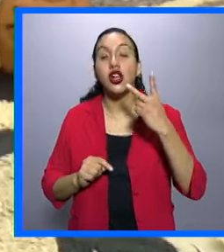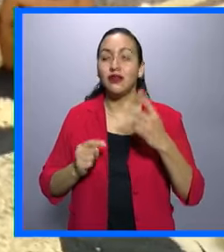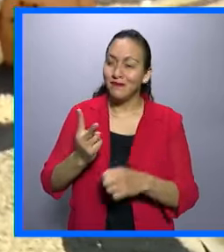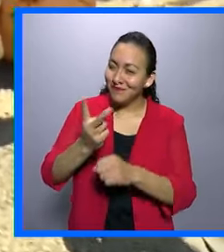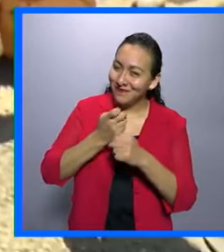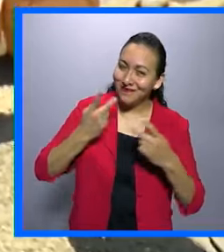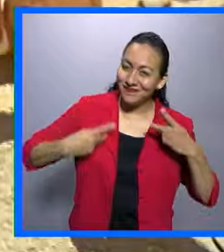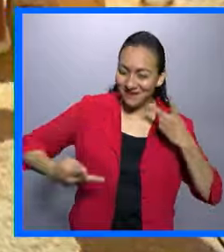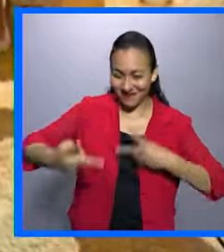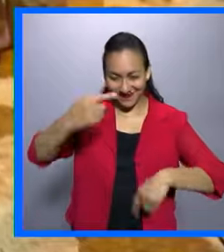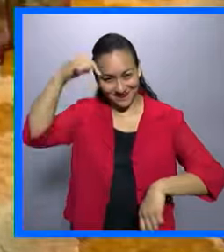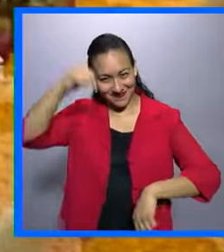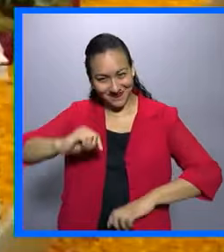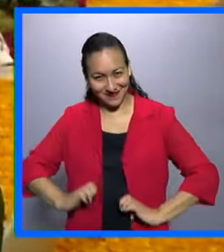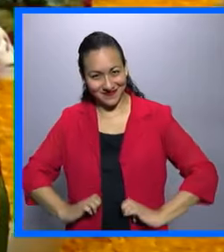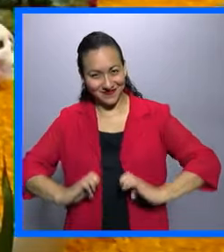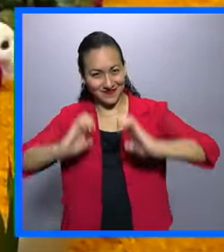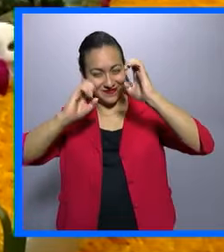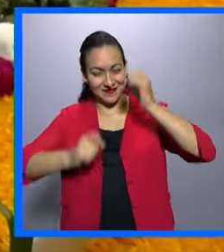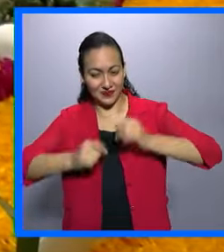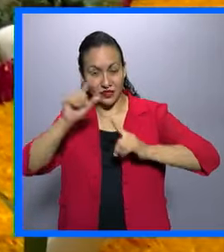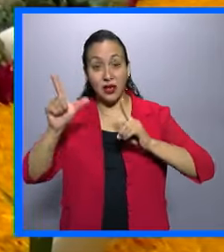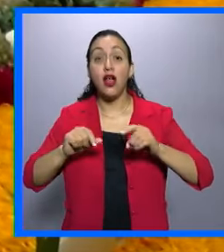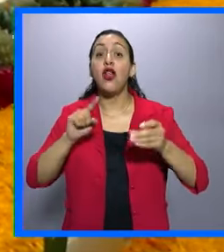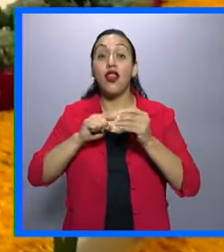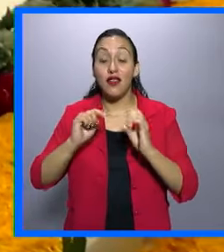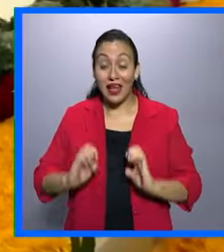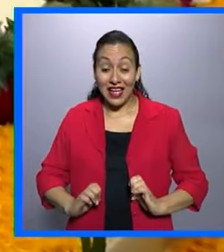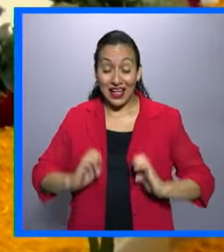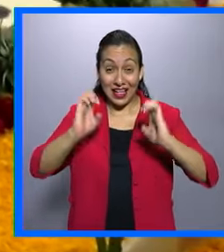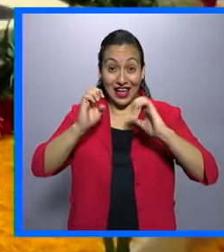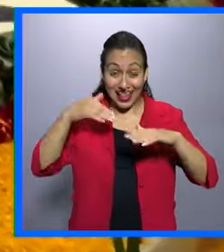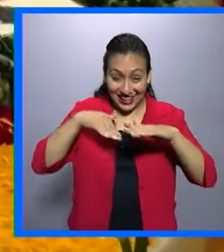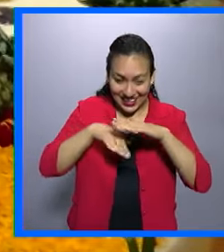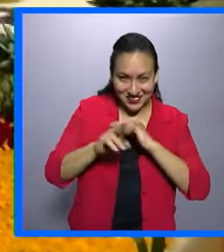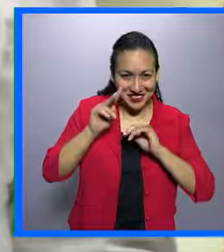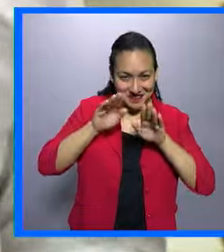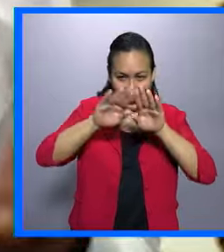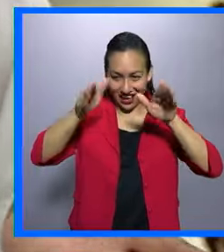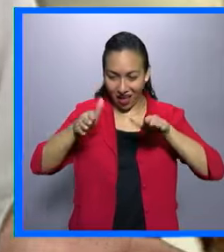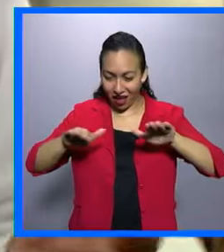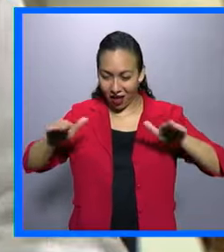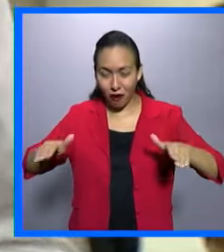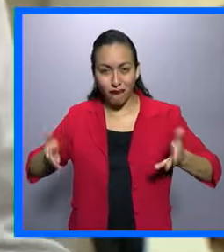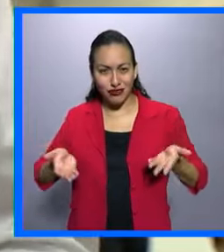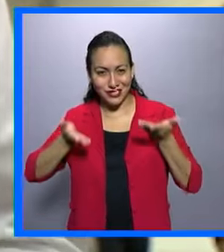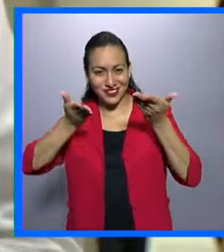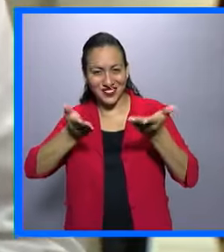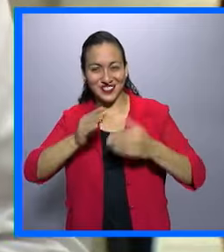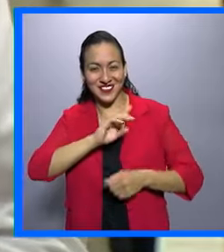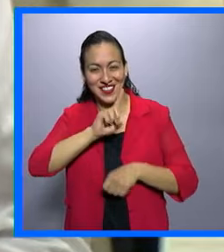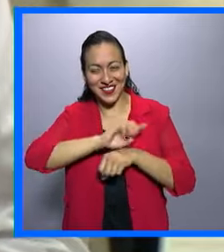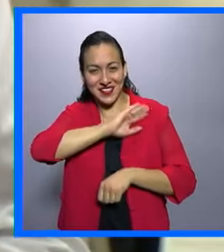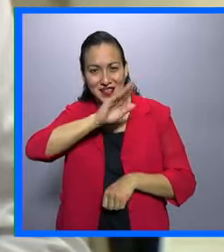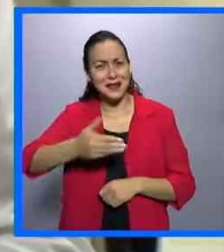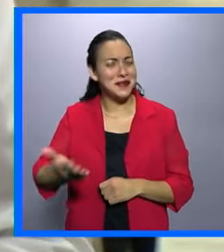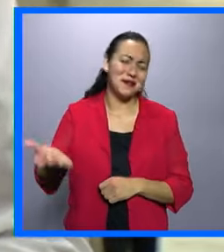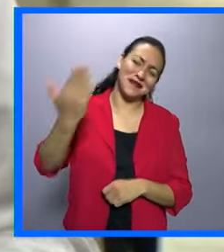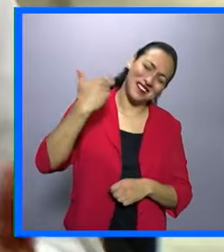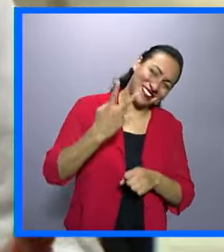a visitar la ofrenda ancestral que fue colocada en el edificio sede del máximo tribunal. Queremos invitarlos a todas y a